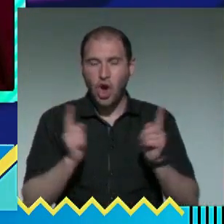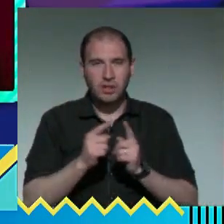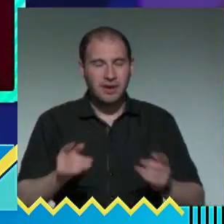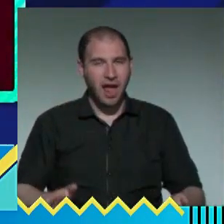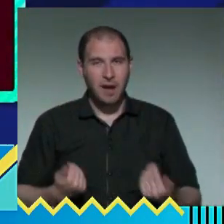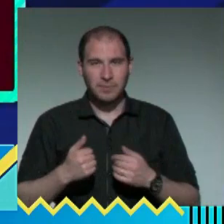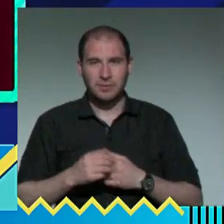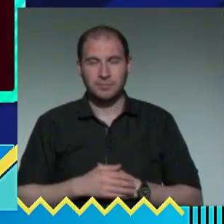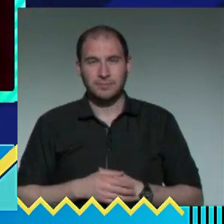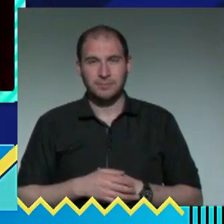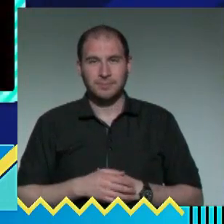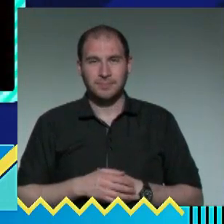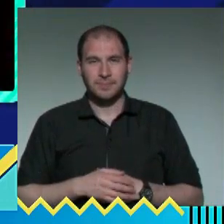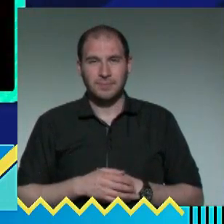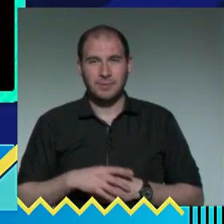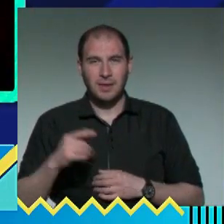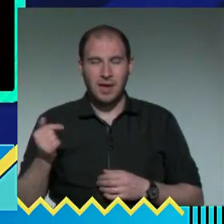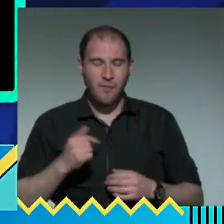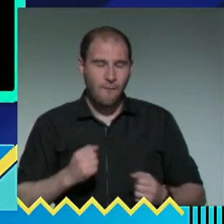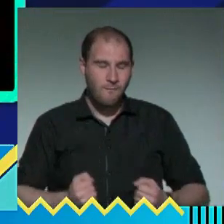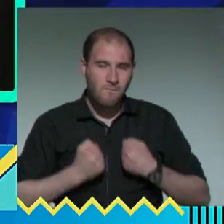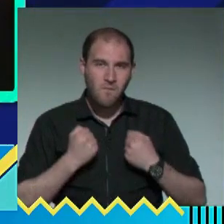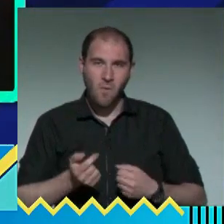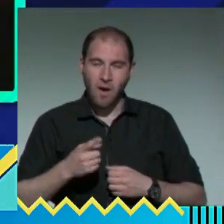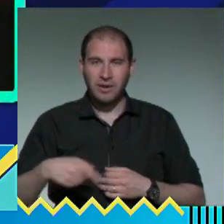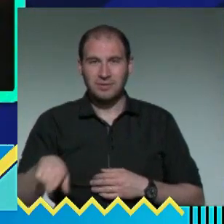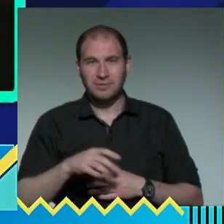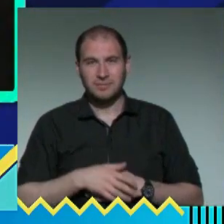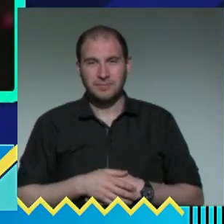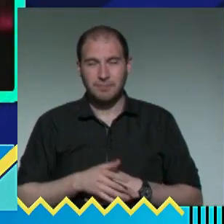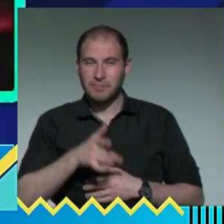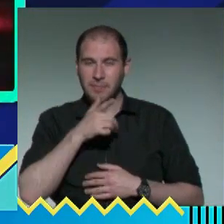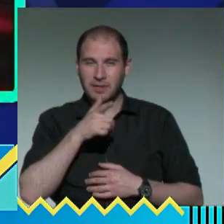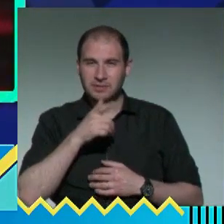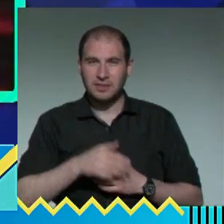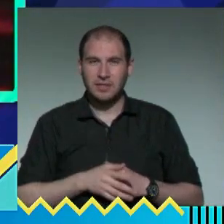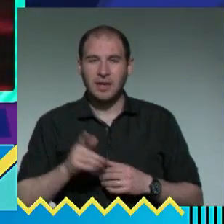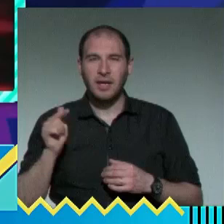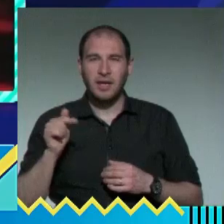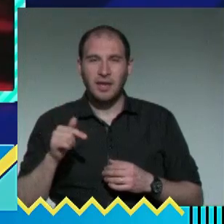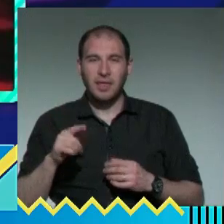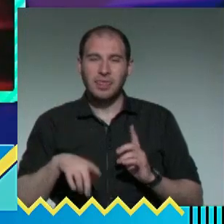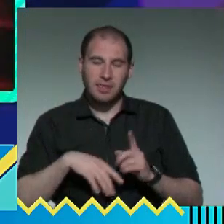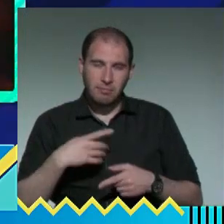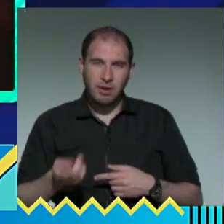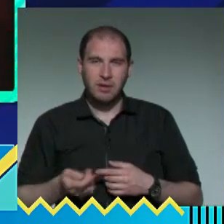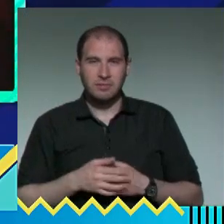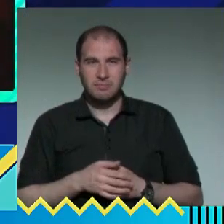rápido. Entonces fue como que pegaron fuerte, digamos. Y yo creo que eso, bueno, después se fue